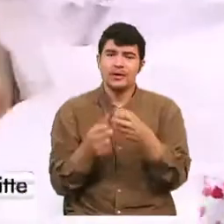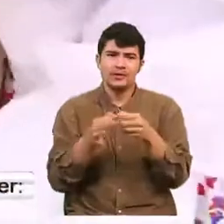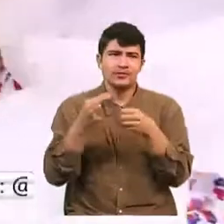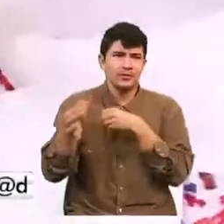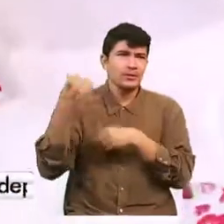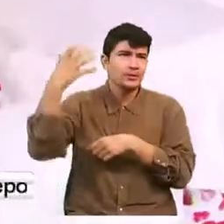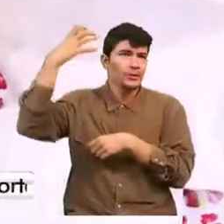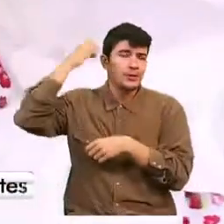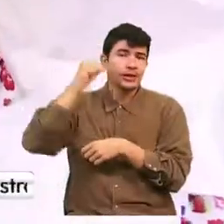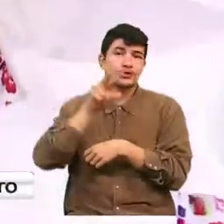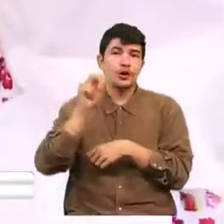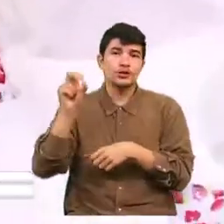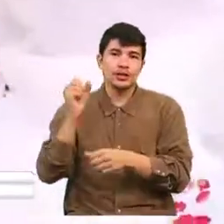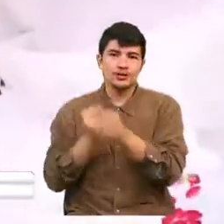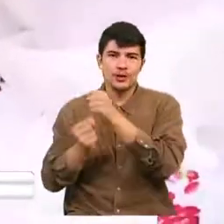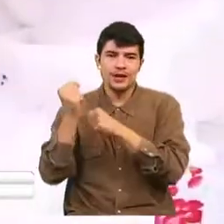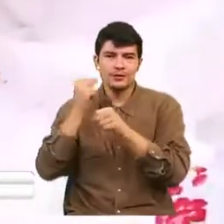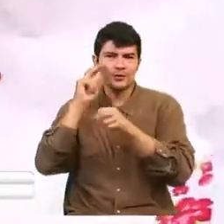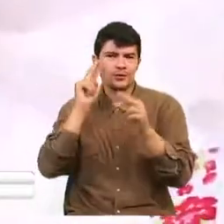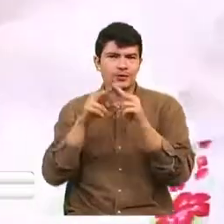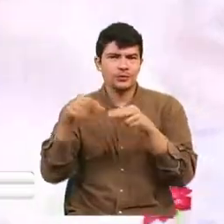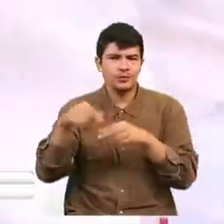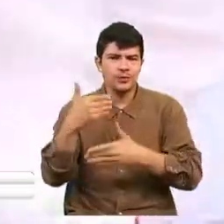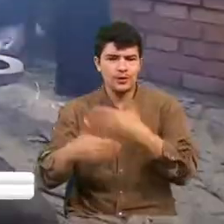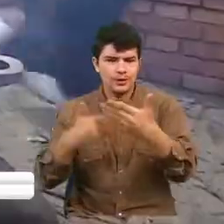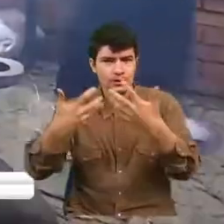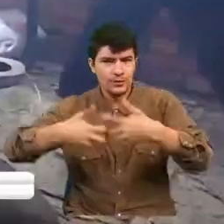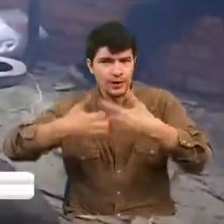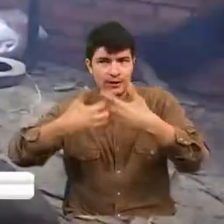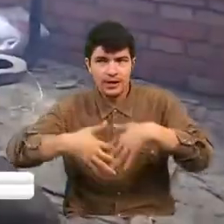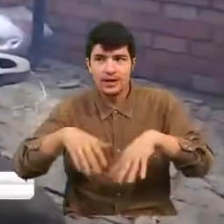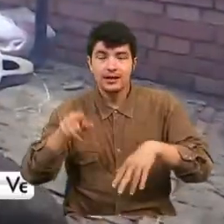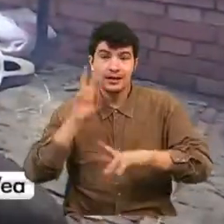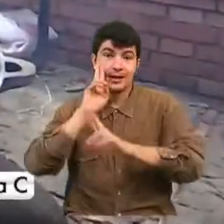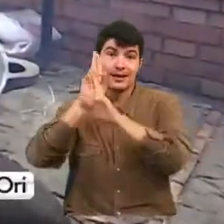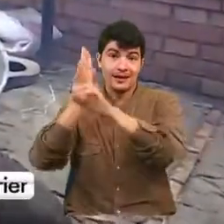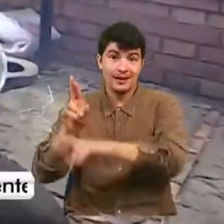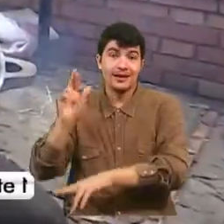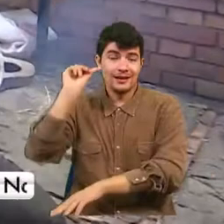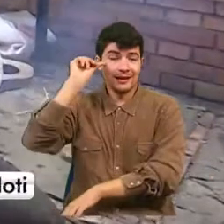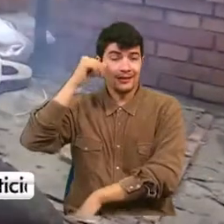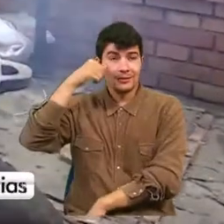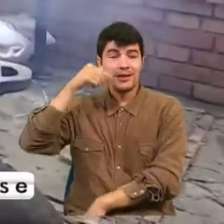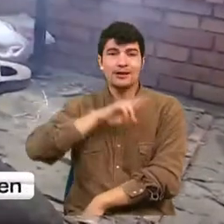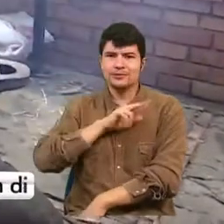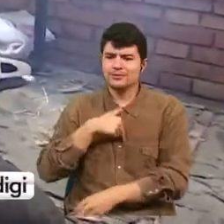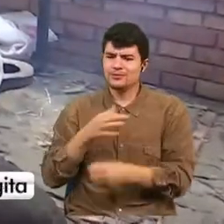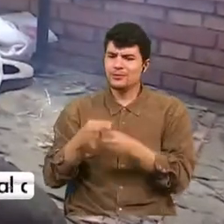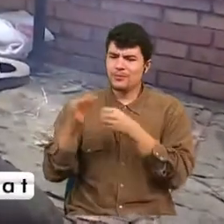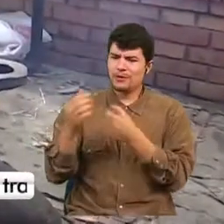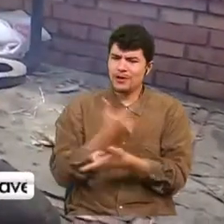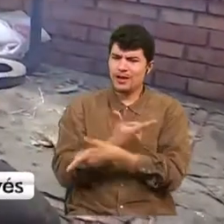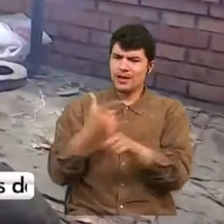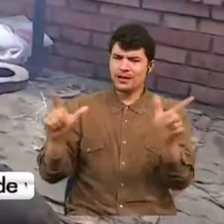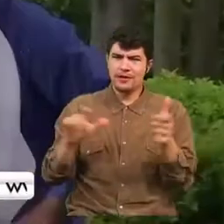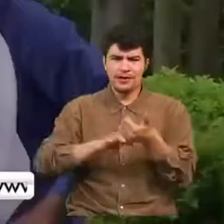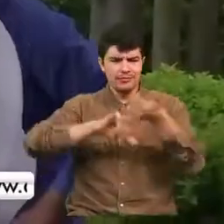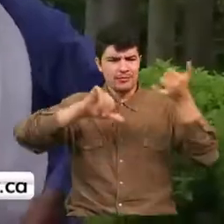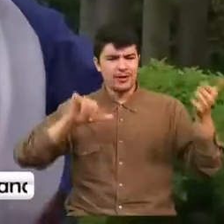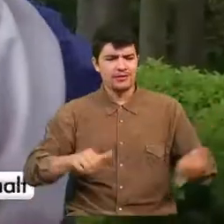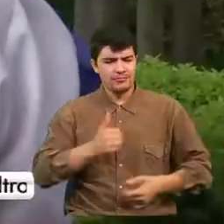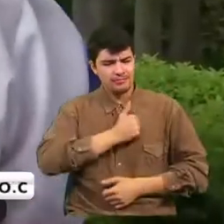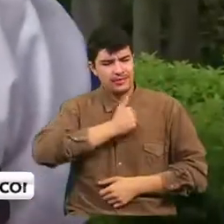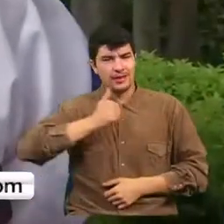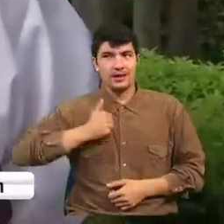más de 200 años. Conocer su proceso de elaboración es recordar que somos un pueblo libre, independiente y autónomo. María